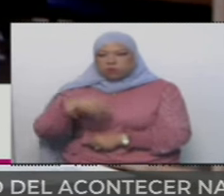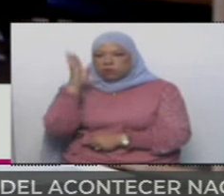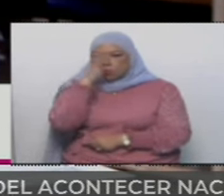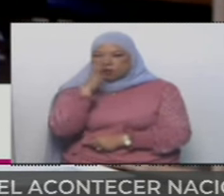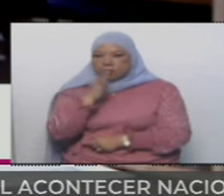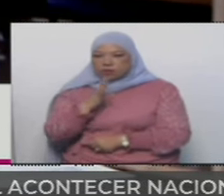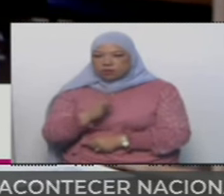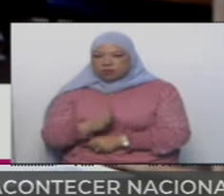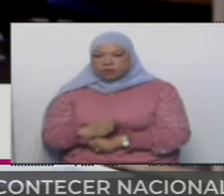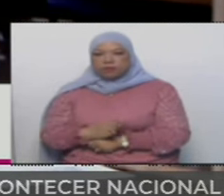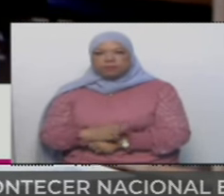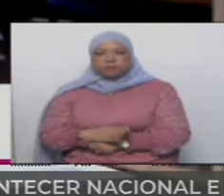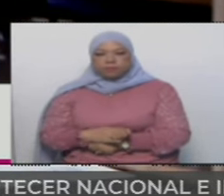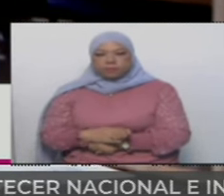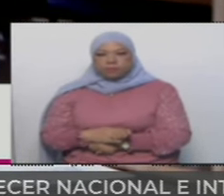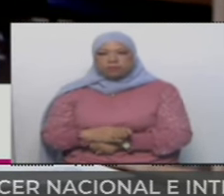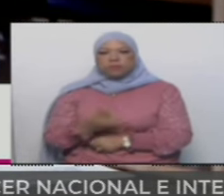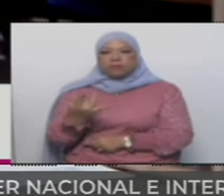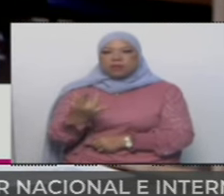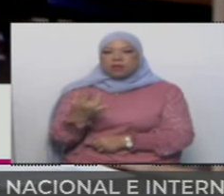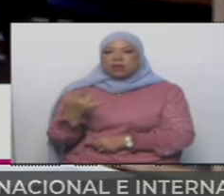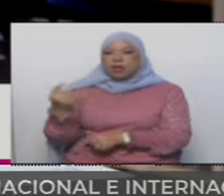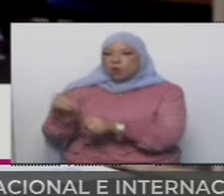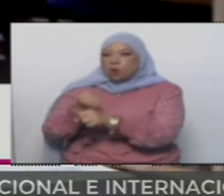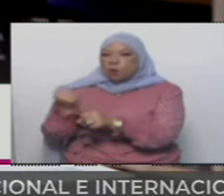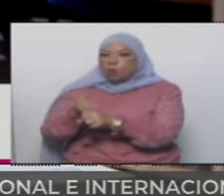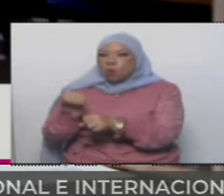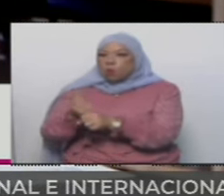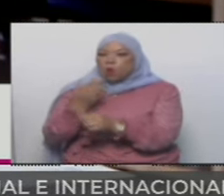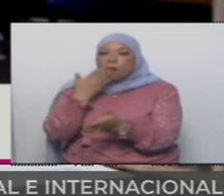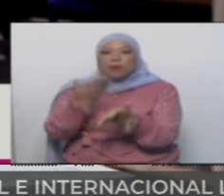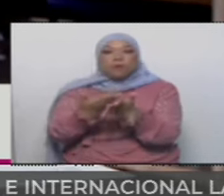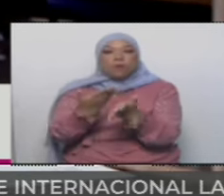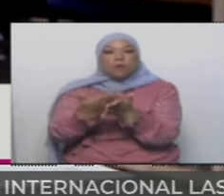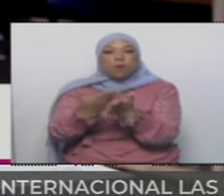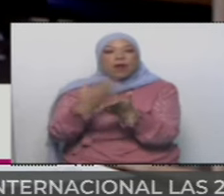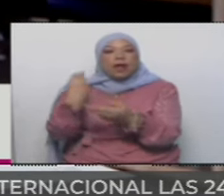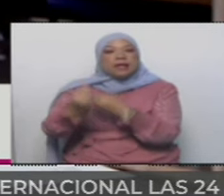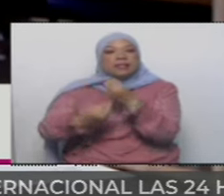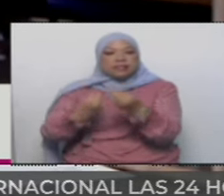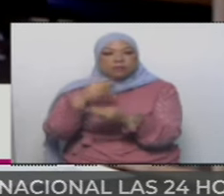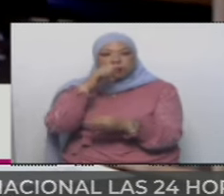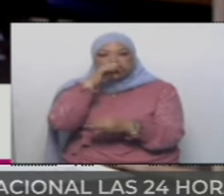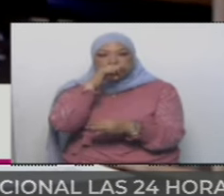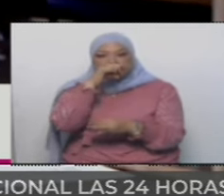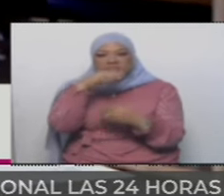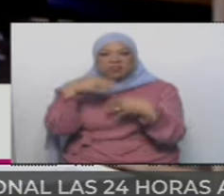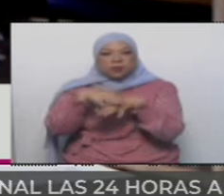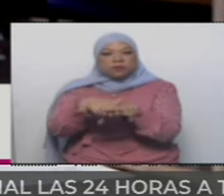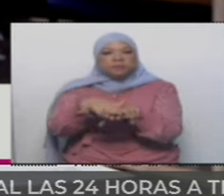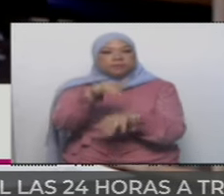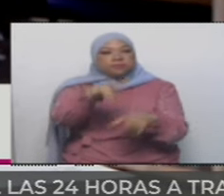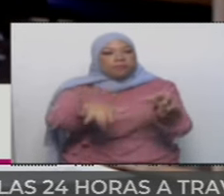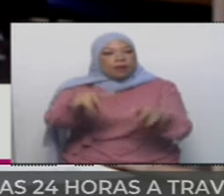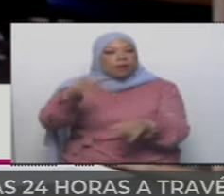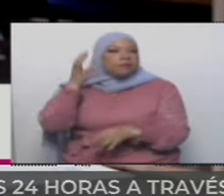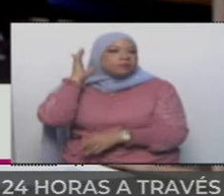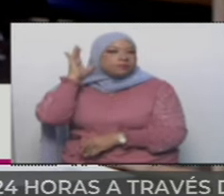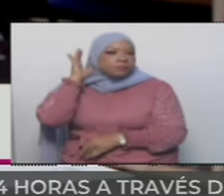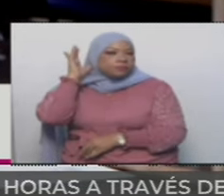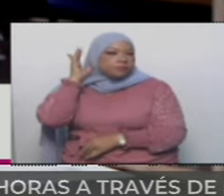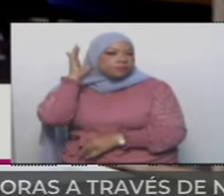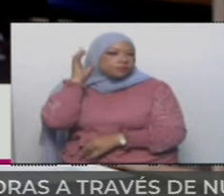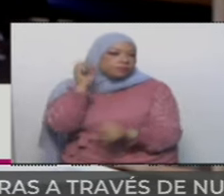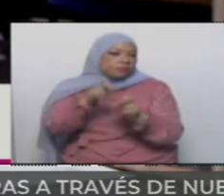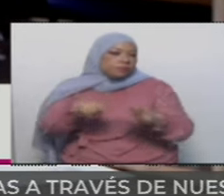para echar a andar un proyecto de creación de conciencia, valores